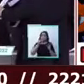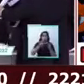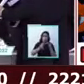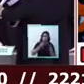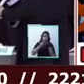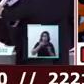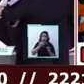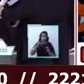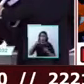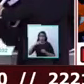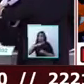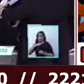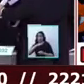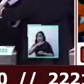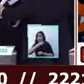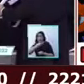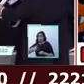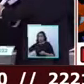golpe.